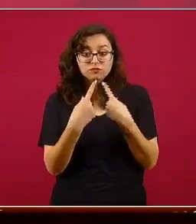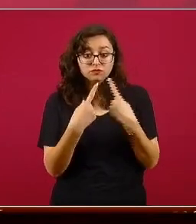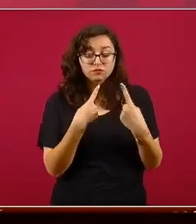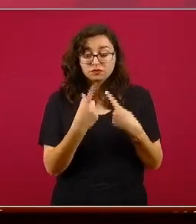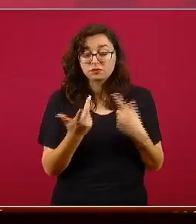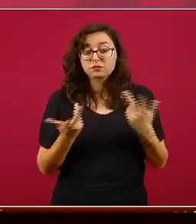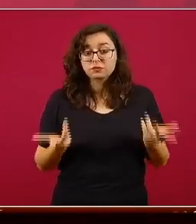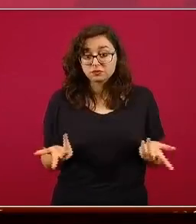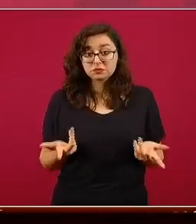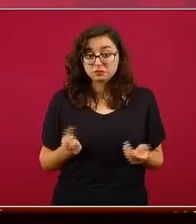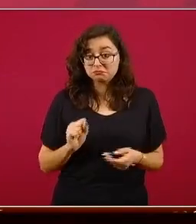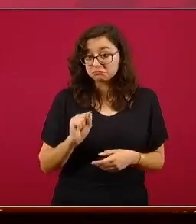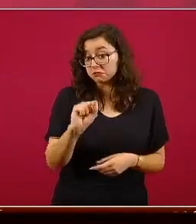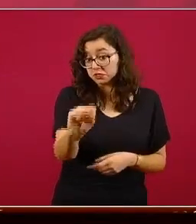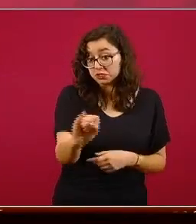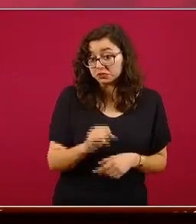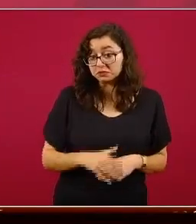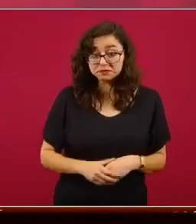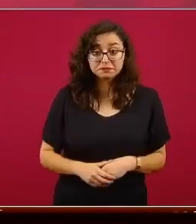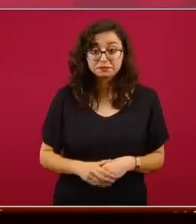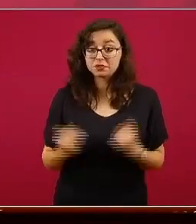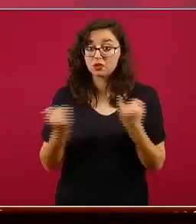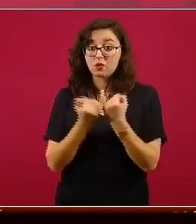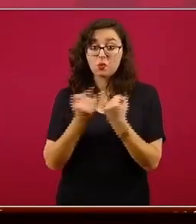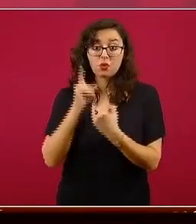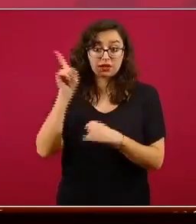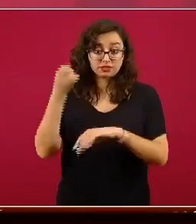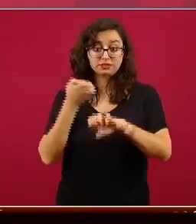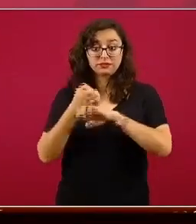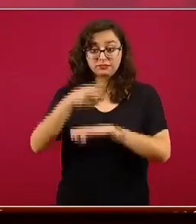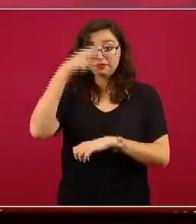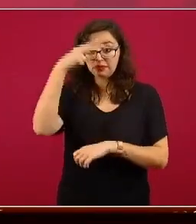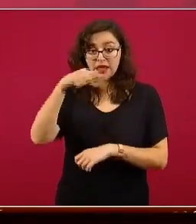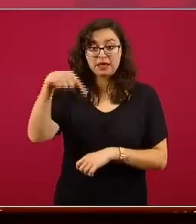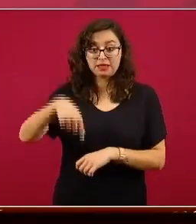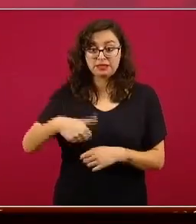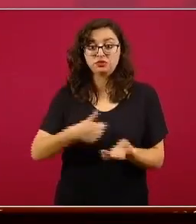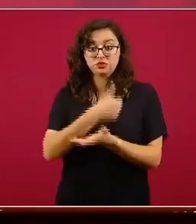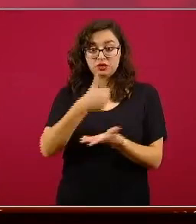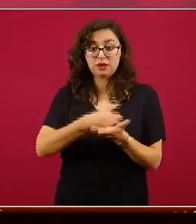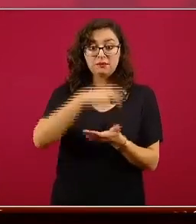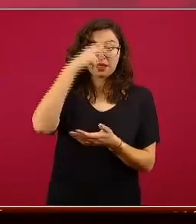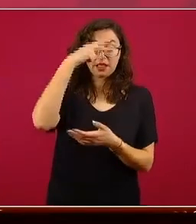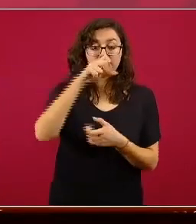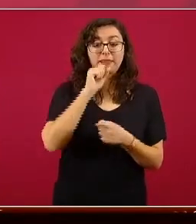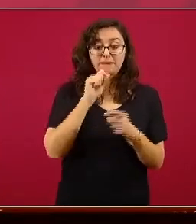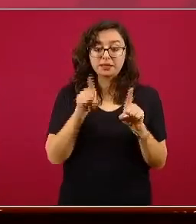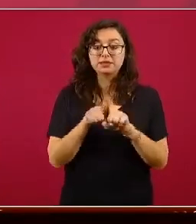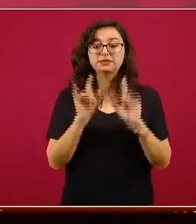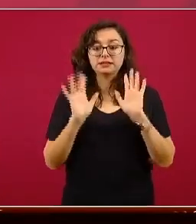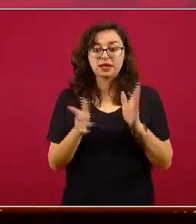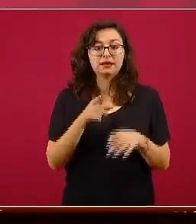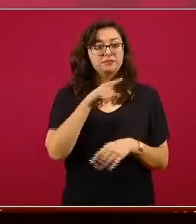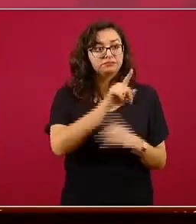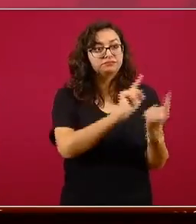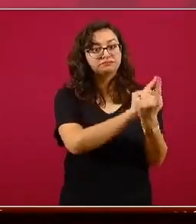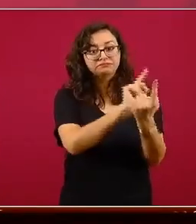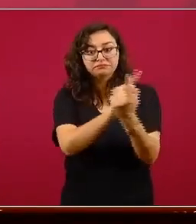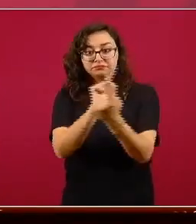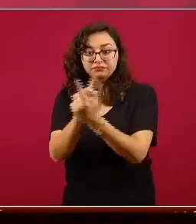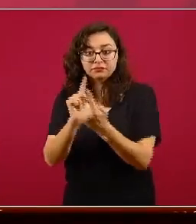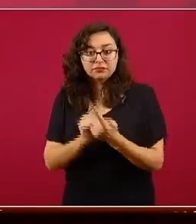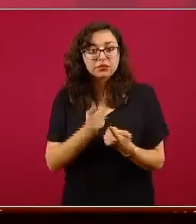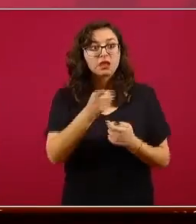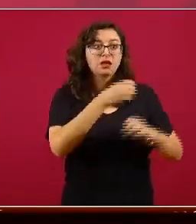la respuesta es sí, igual que en el Estado de México, en la Ciudad de México también la jefa de gobierno está en conversaciones con las